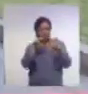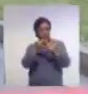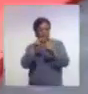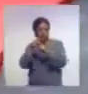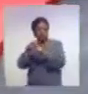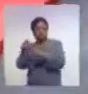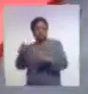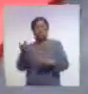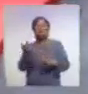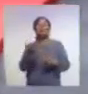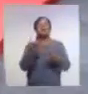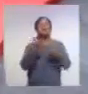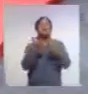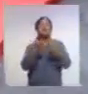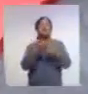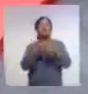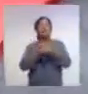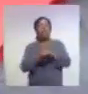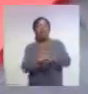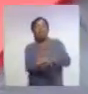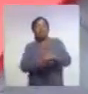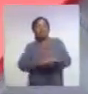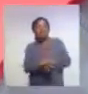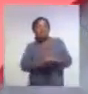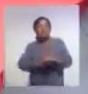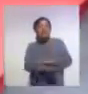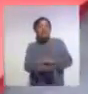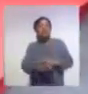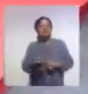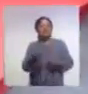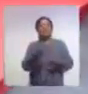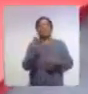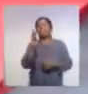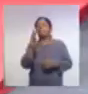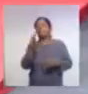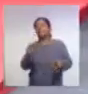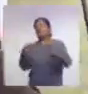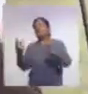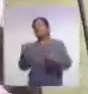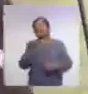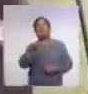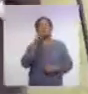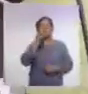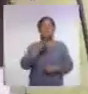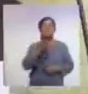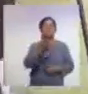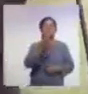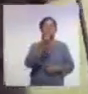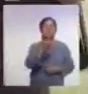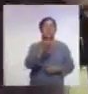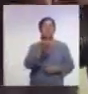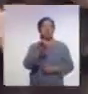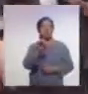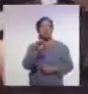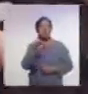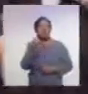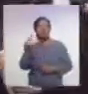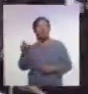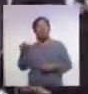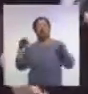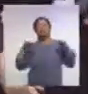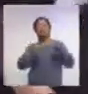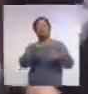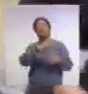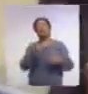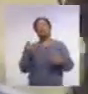como el lavado de dinero y el narcotráfico, así lo dijo el canciller Ernesto Araujo. El funcionario brasileño asistió a la reunión de ministros de